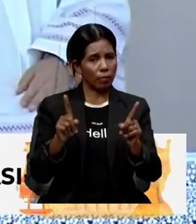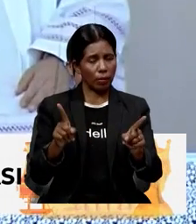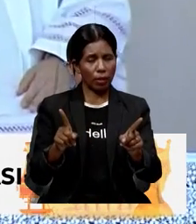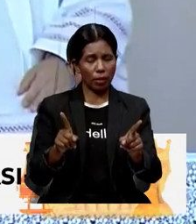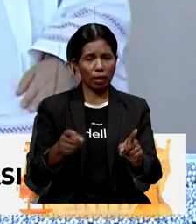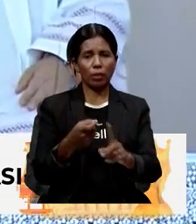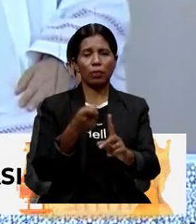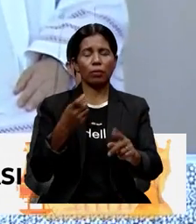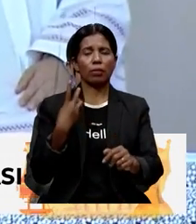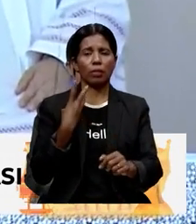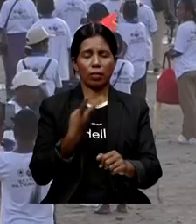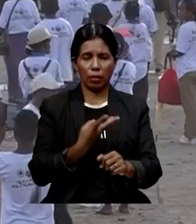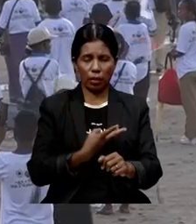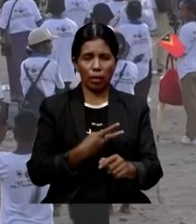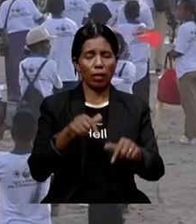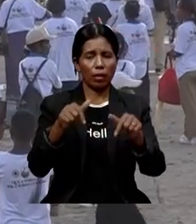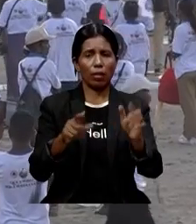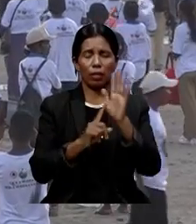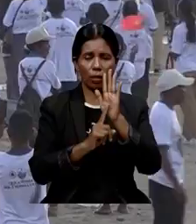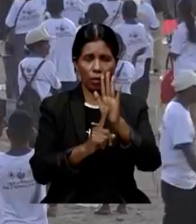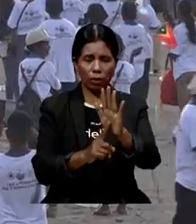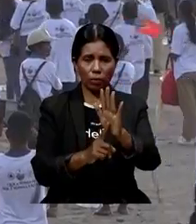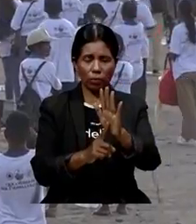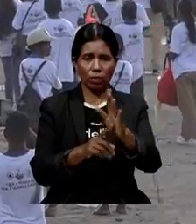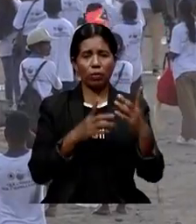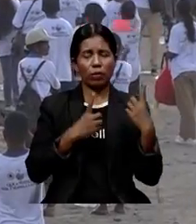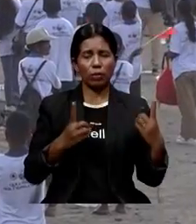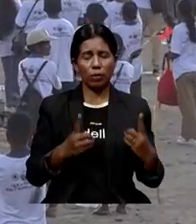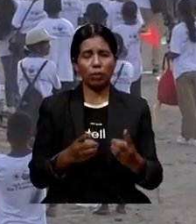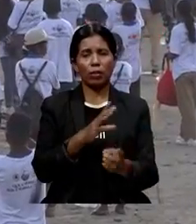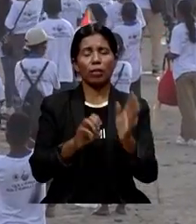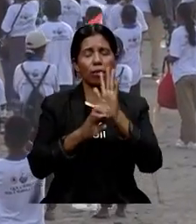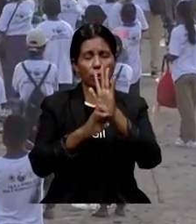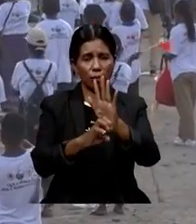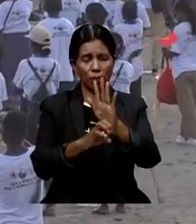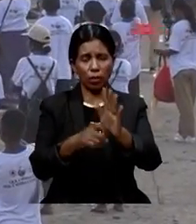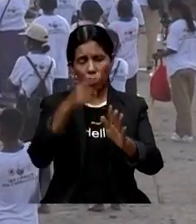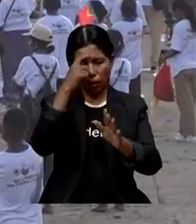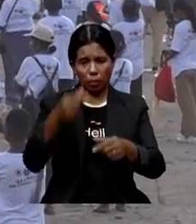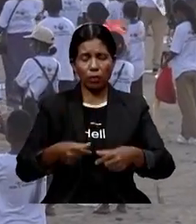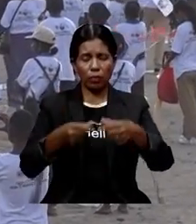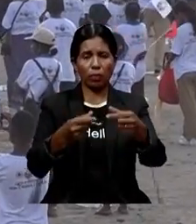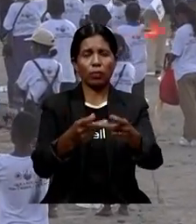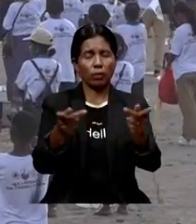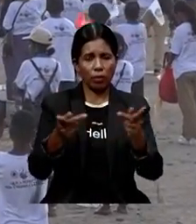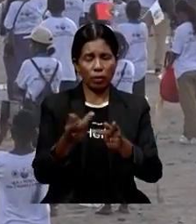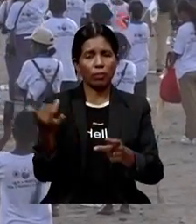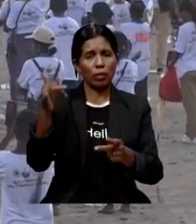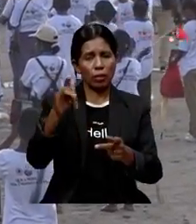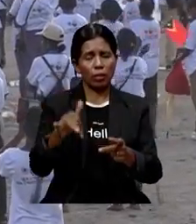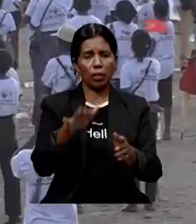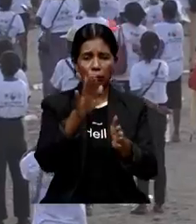ida ne hatudu sinal ida, tamba fofatin basira nebe ki